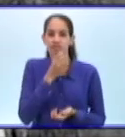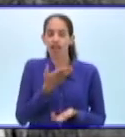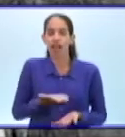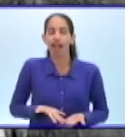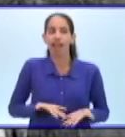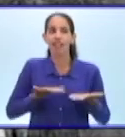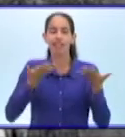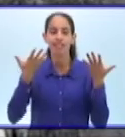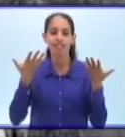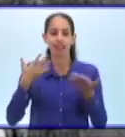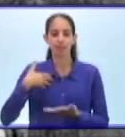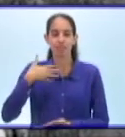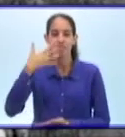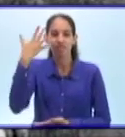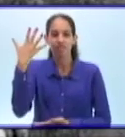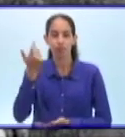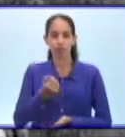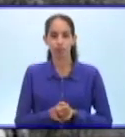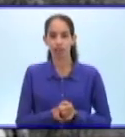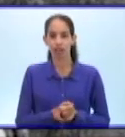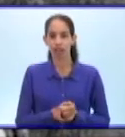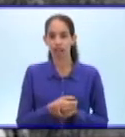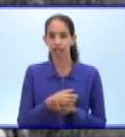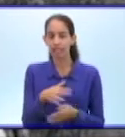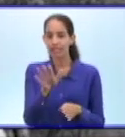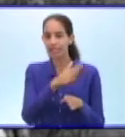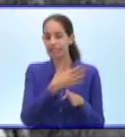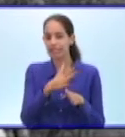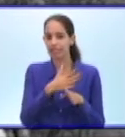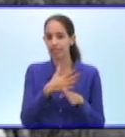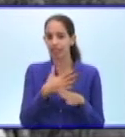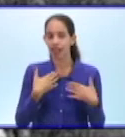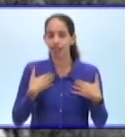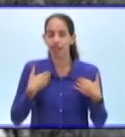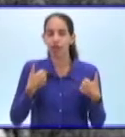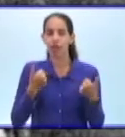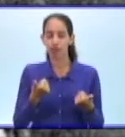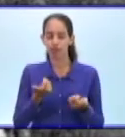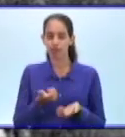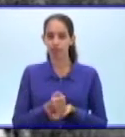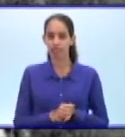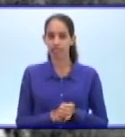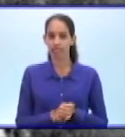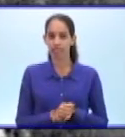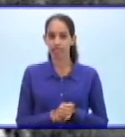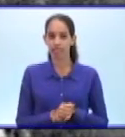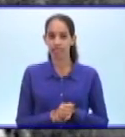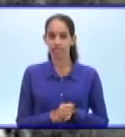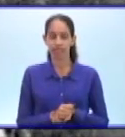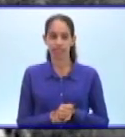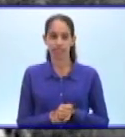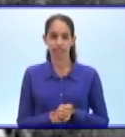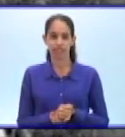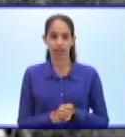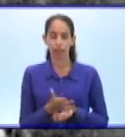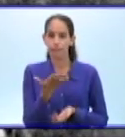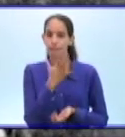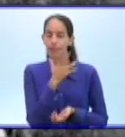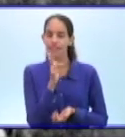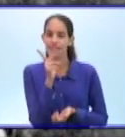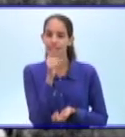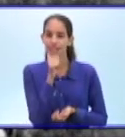mano. Envidio su fuerza, Dios, y vivo en él desdeño.